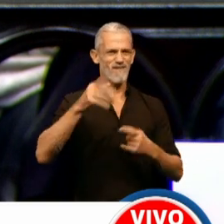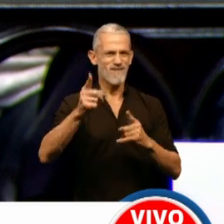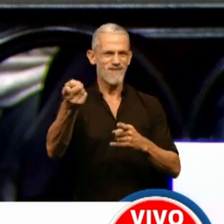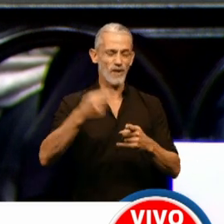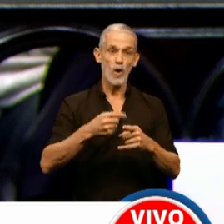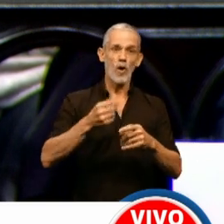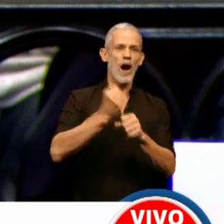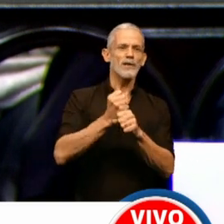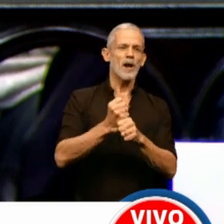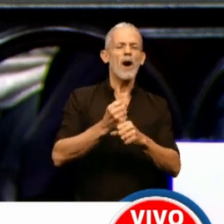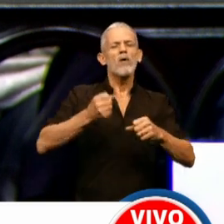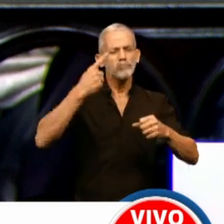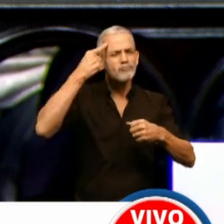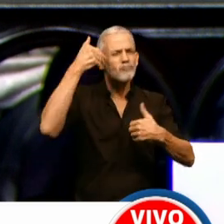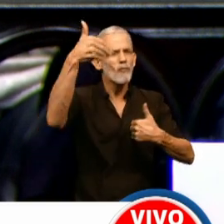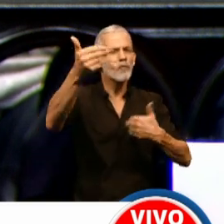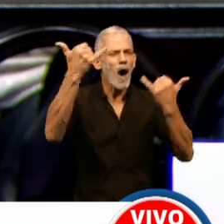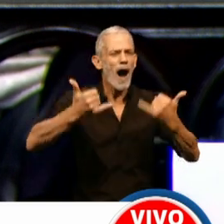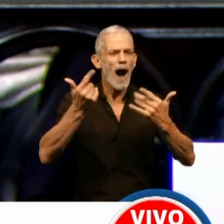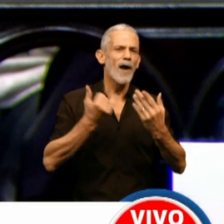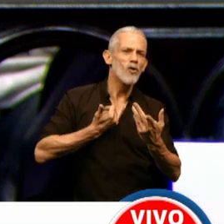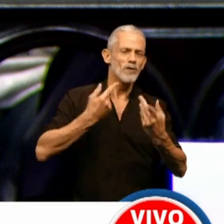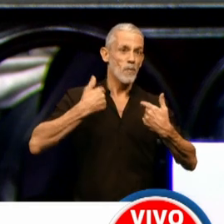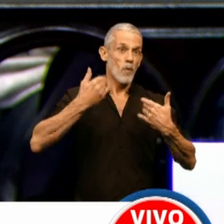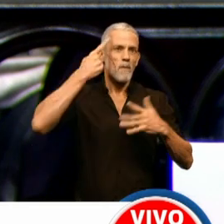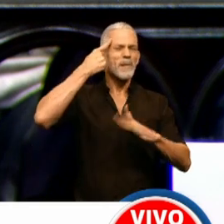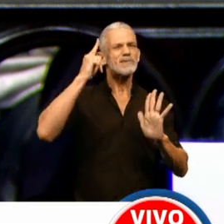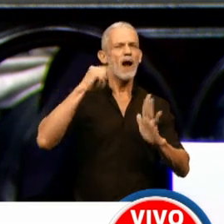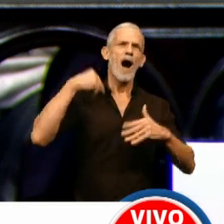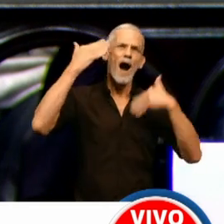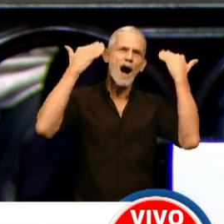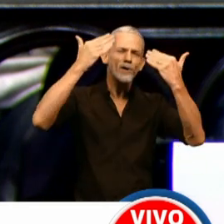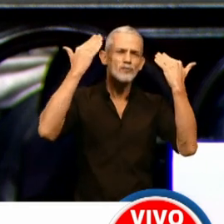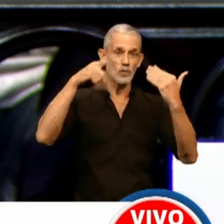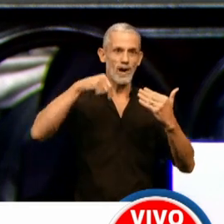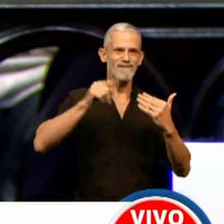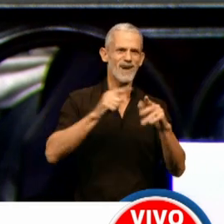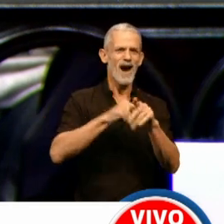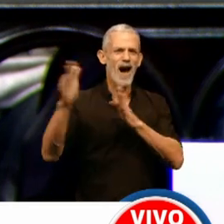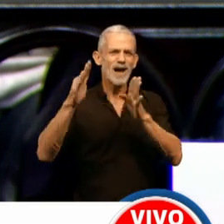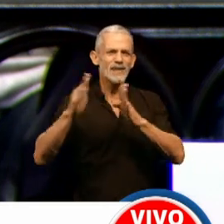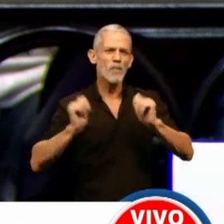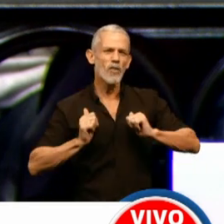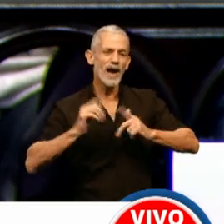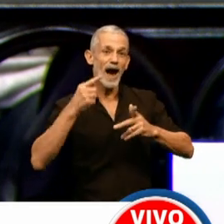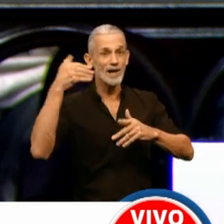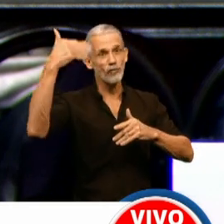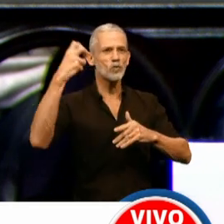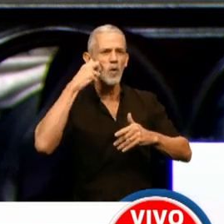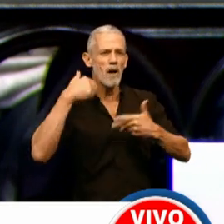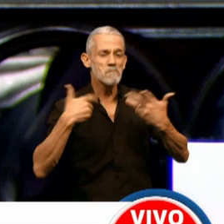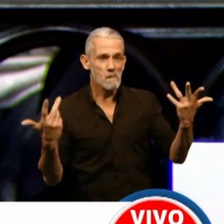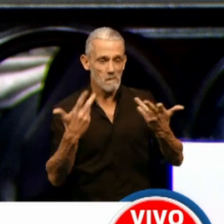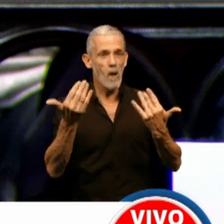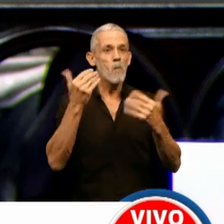trabajo con previsión social es trabajo donde podemos pensar nos también en la etapa del descanso y también vamos